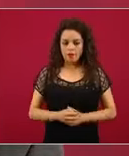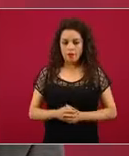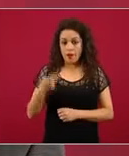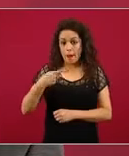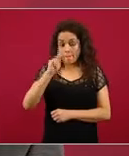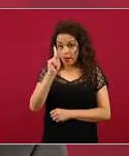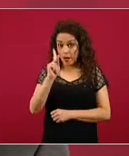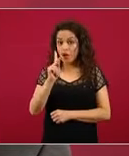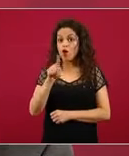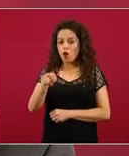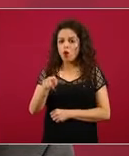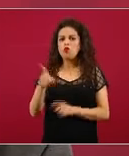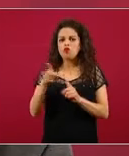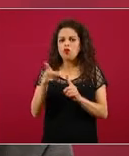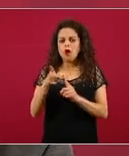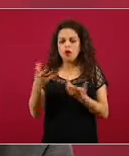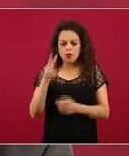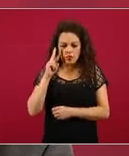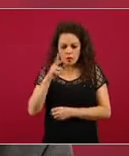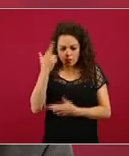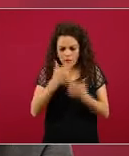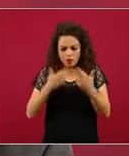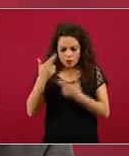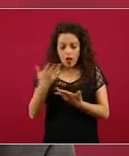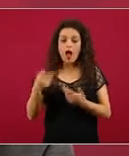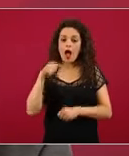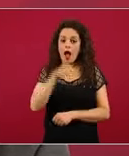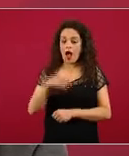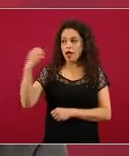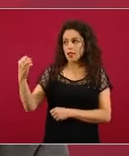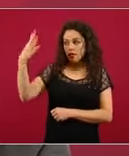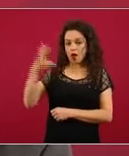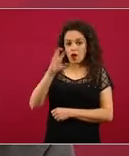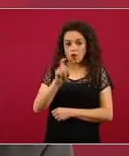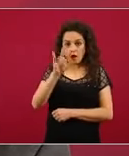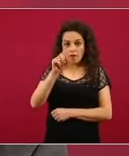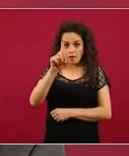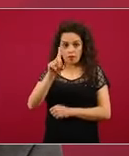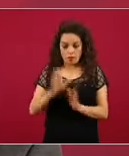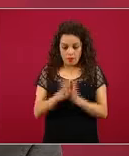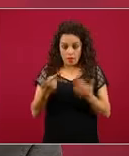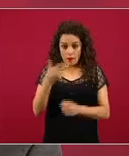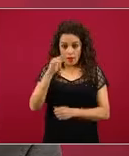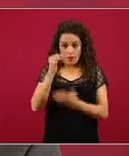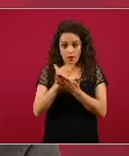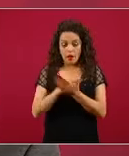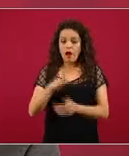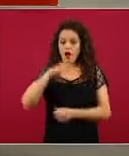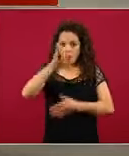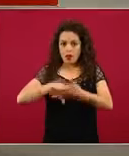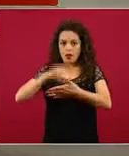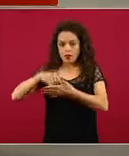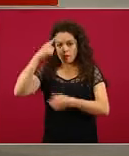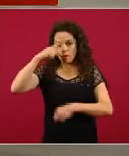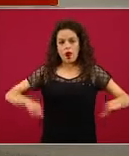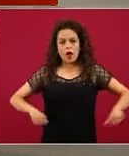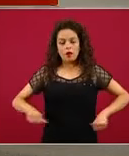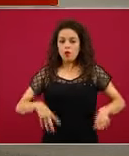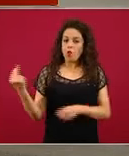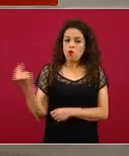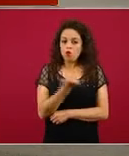disposición original del semáforo de riesgo COVID, donde viene la lista de actividades esenciales. Muchas